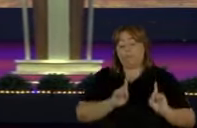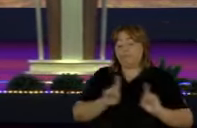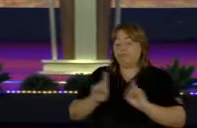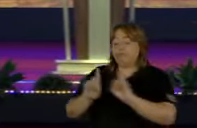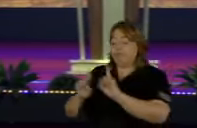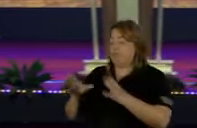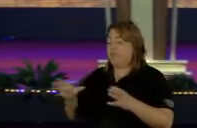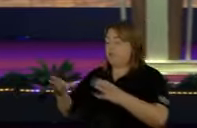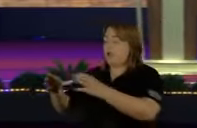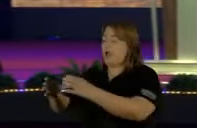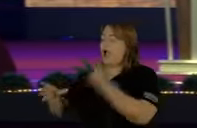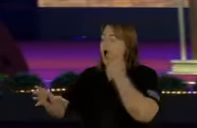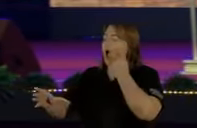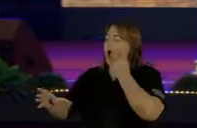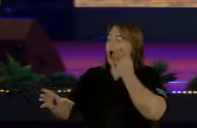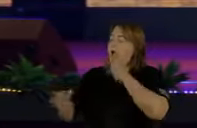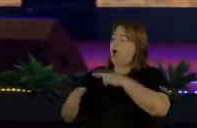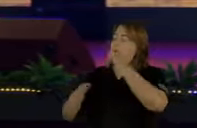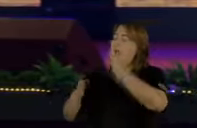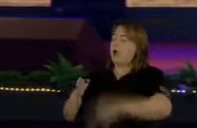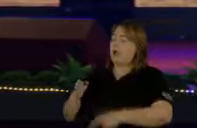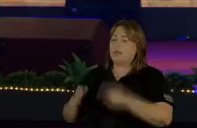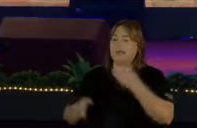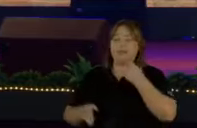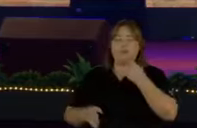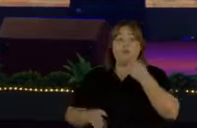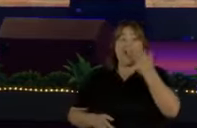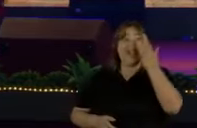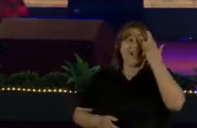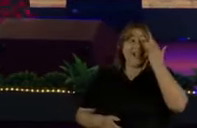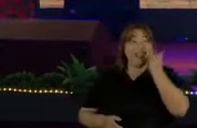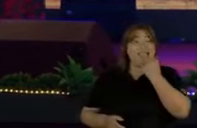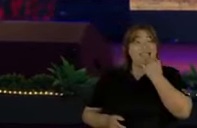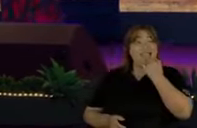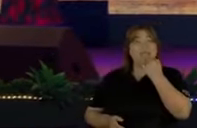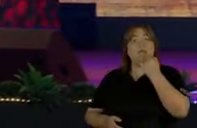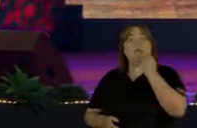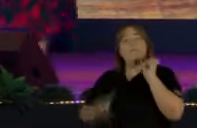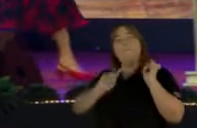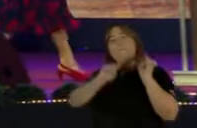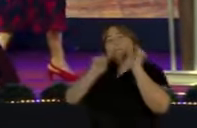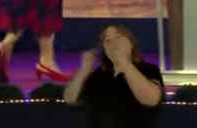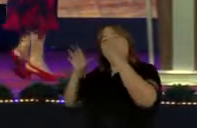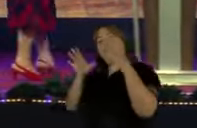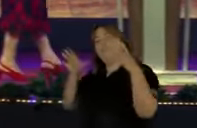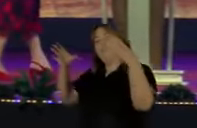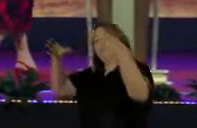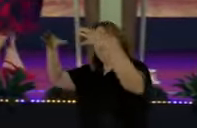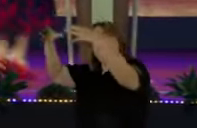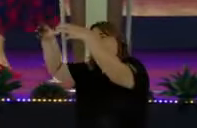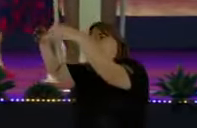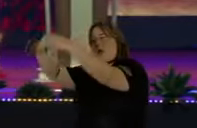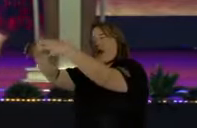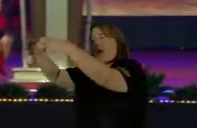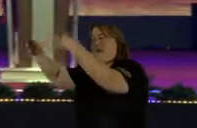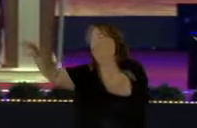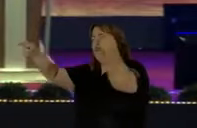resultados. Por eso él le dijo, tiene que ir al aposento alto. Todos unidos, hasta que no estuvieran unánimes.